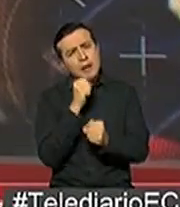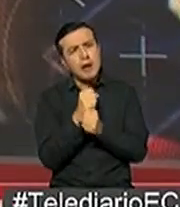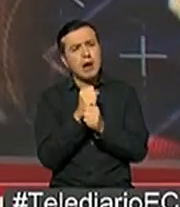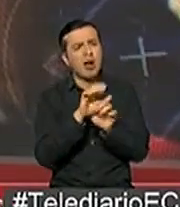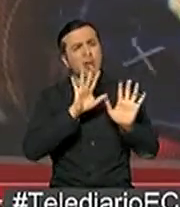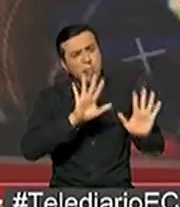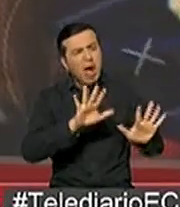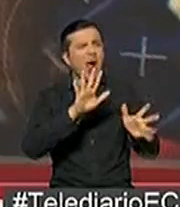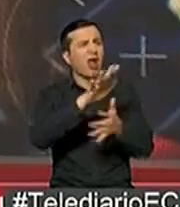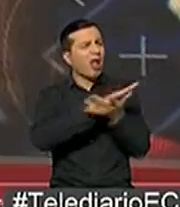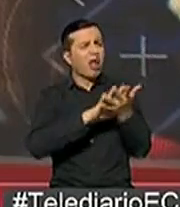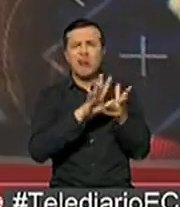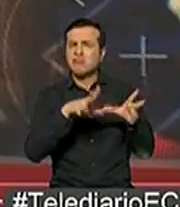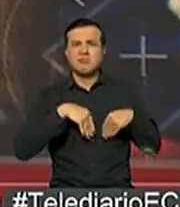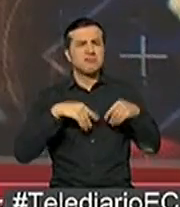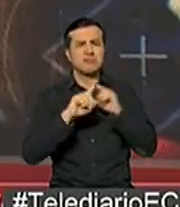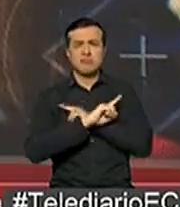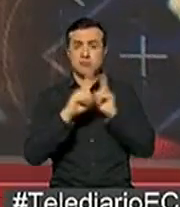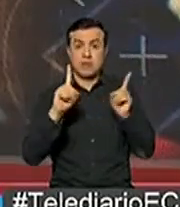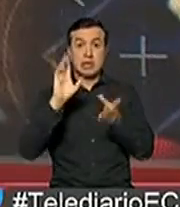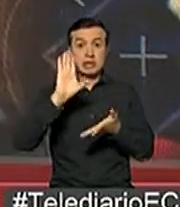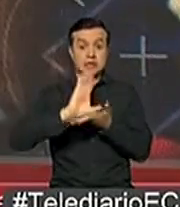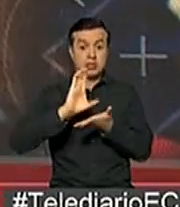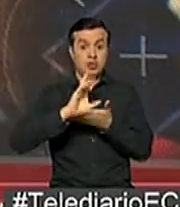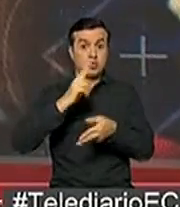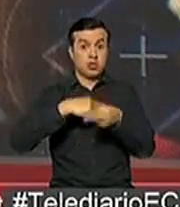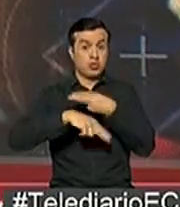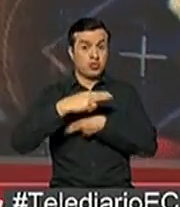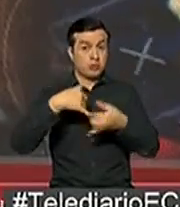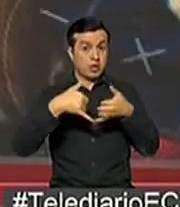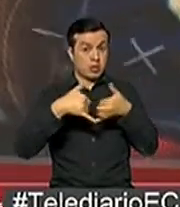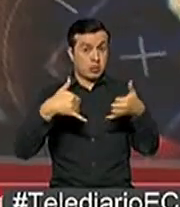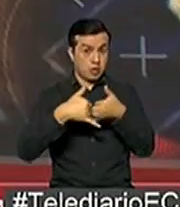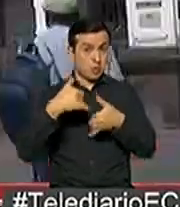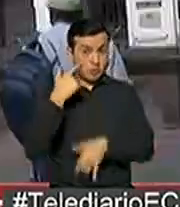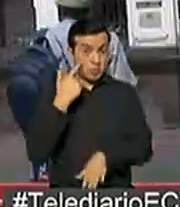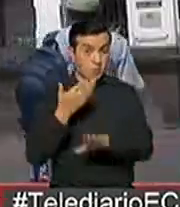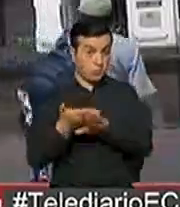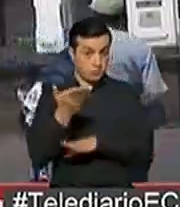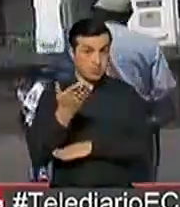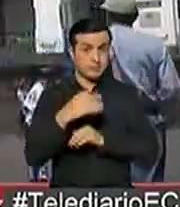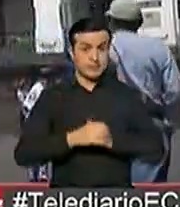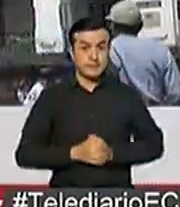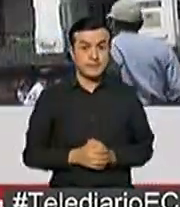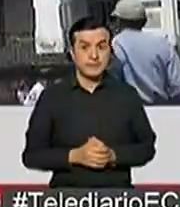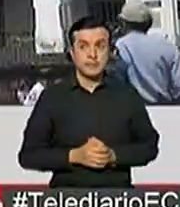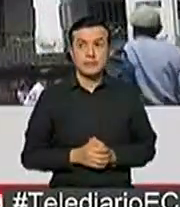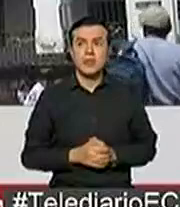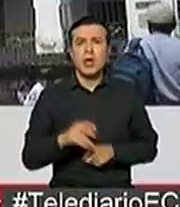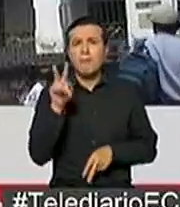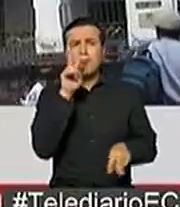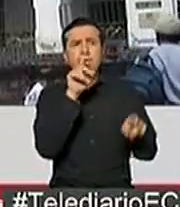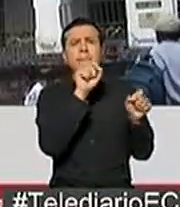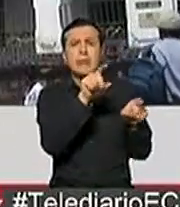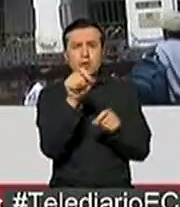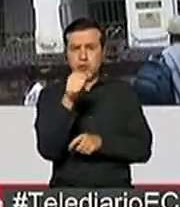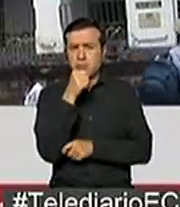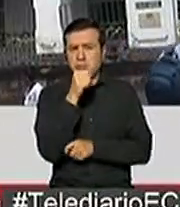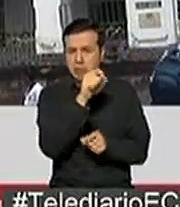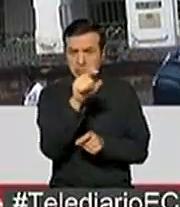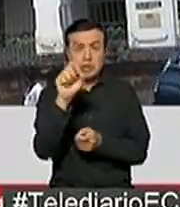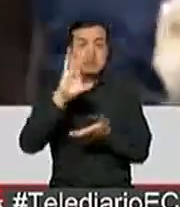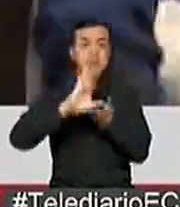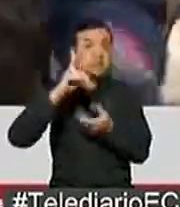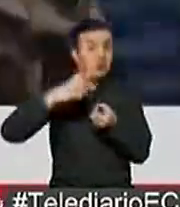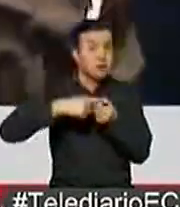caos los dueños de negocios del centro histórico capitalino plantean lo mismo un breve sondeo de este noticiero hecho en el